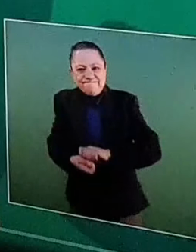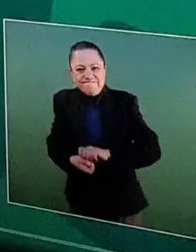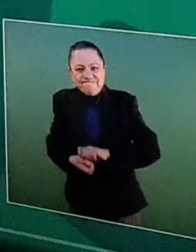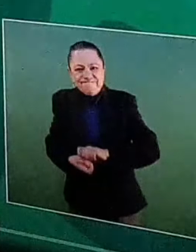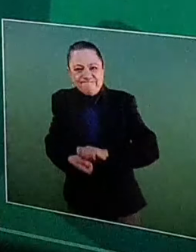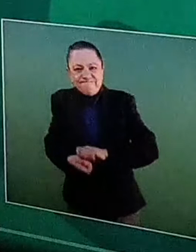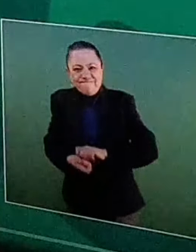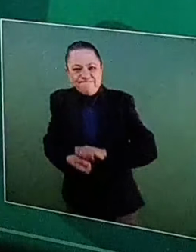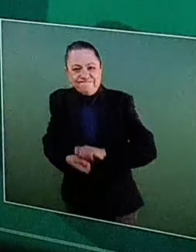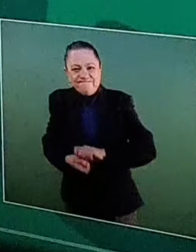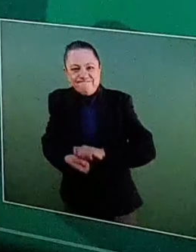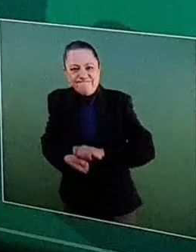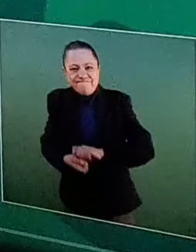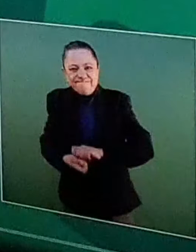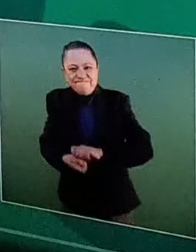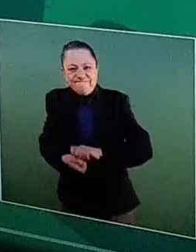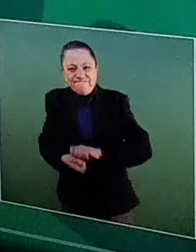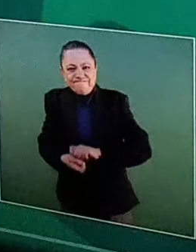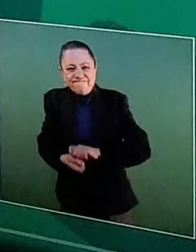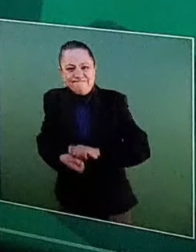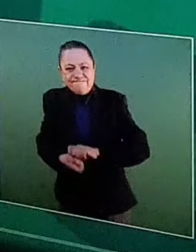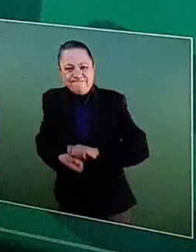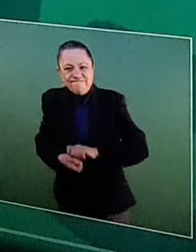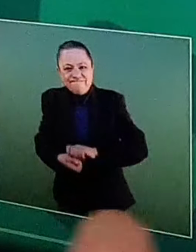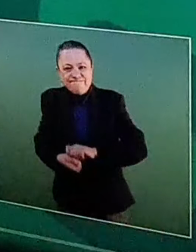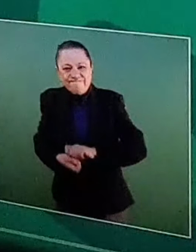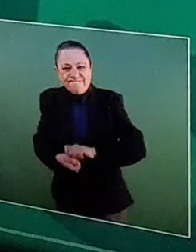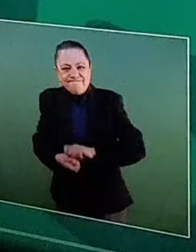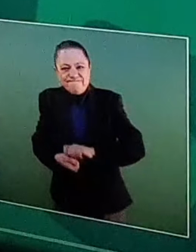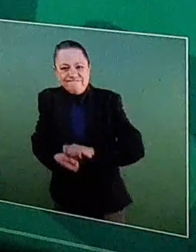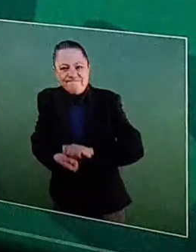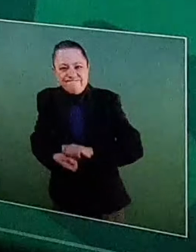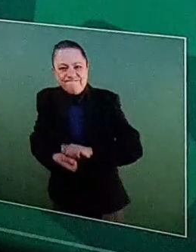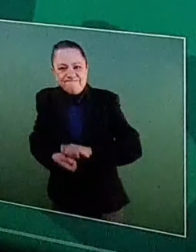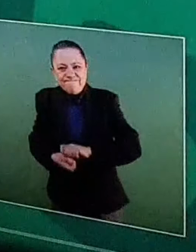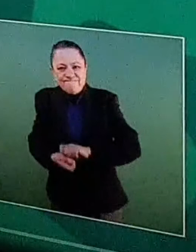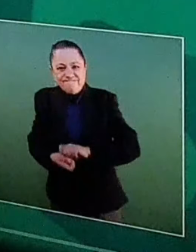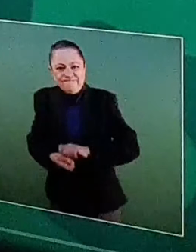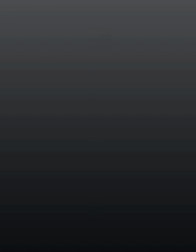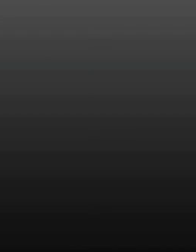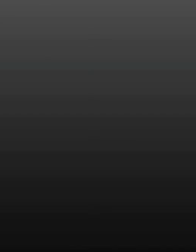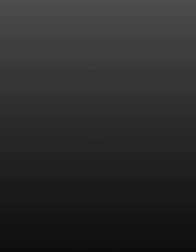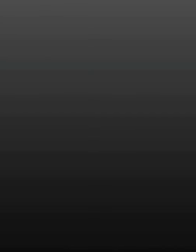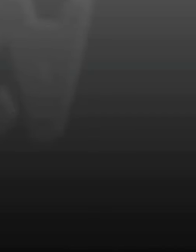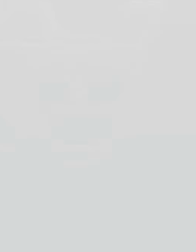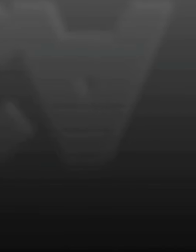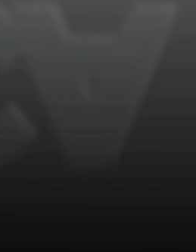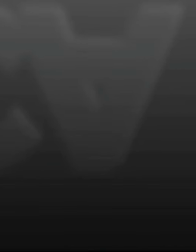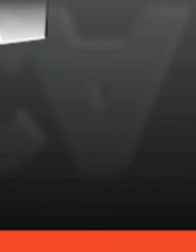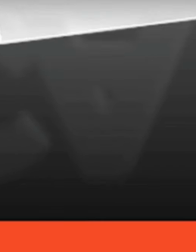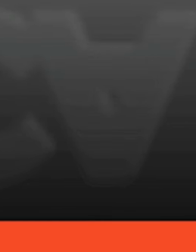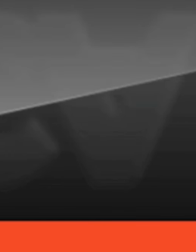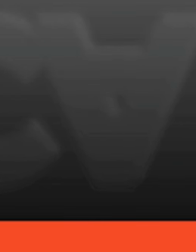Venezuela, o Lula aqui no Brasil, os Kirchner na Argentina, o Evo Morales na Bolívia.